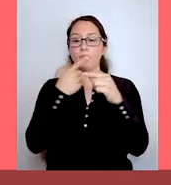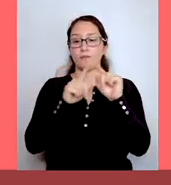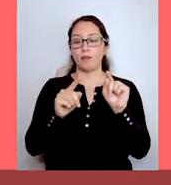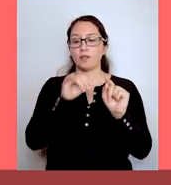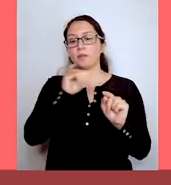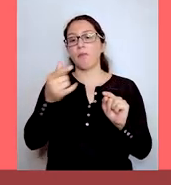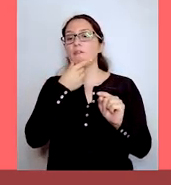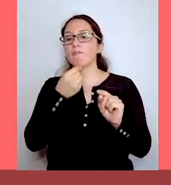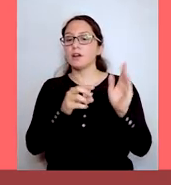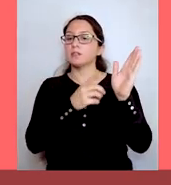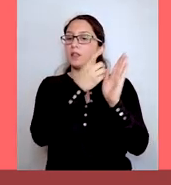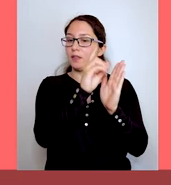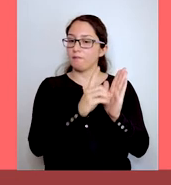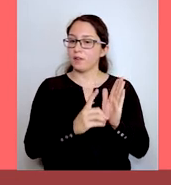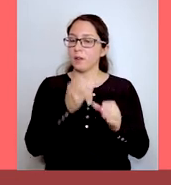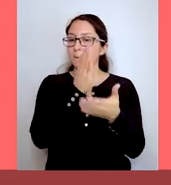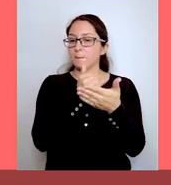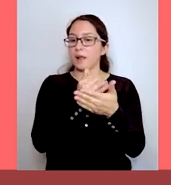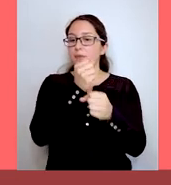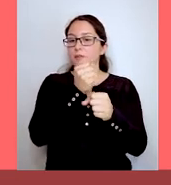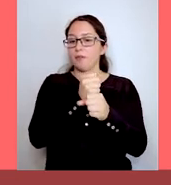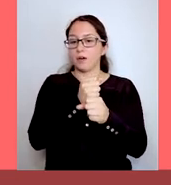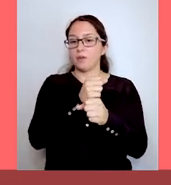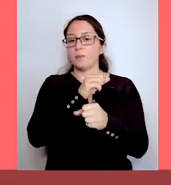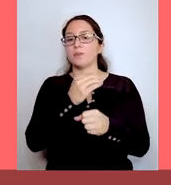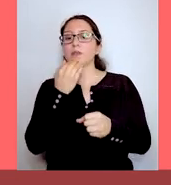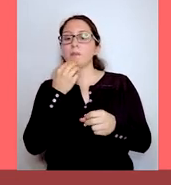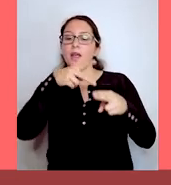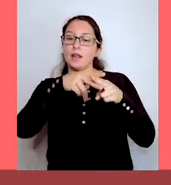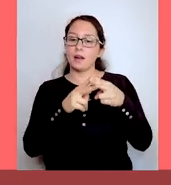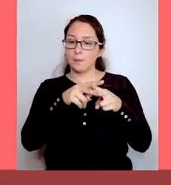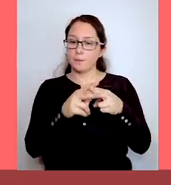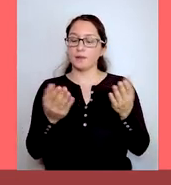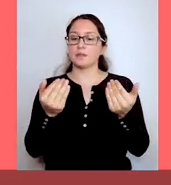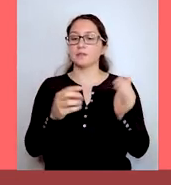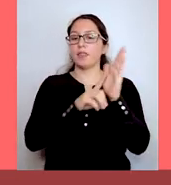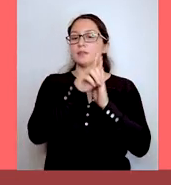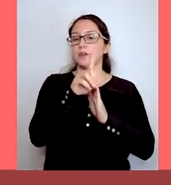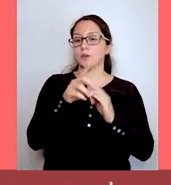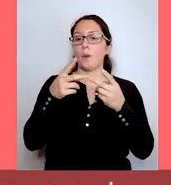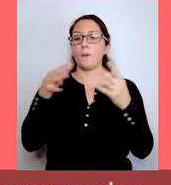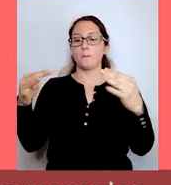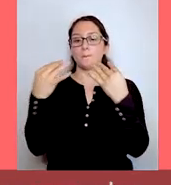y herramientas necesarias para desarrollar tus públicos, ya sea para tu espacio cultural o para tu proyecto.